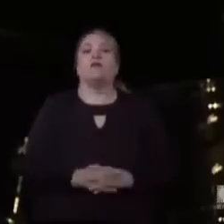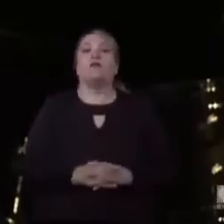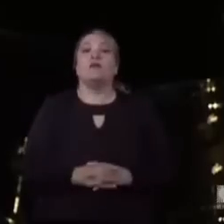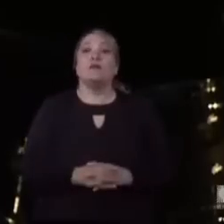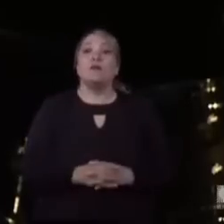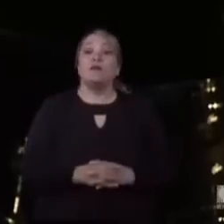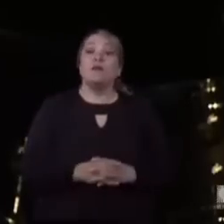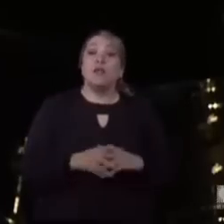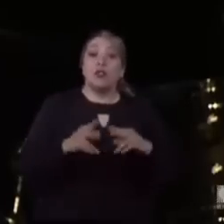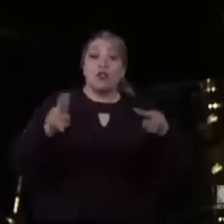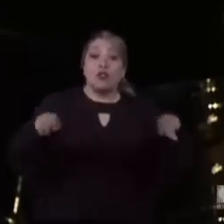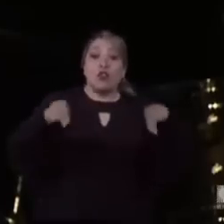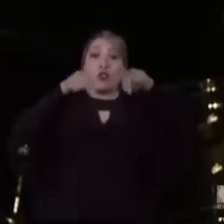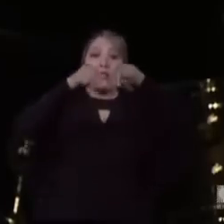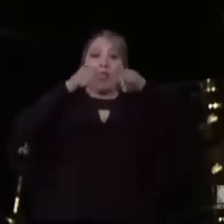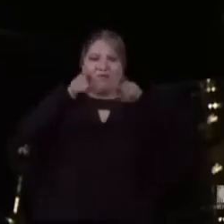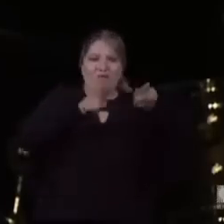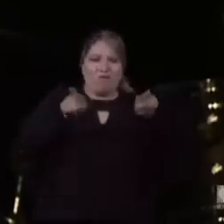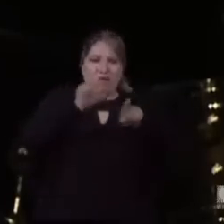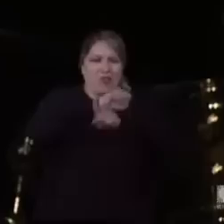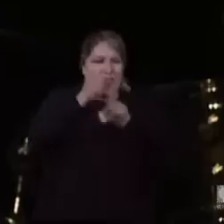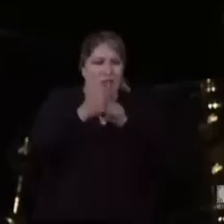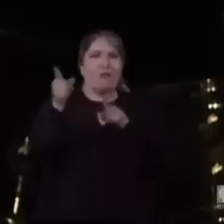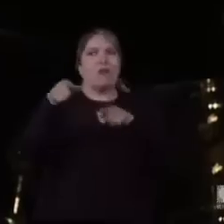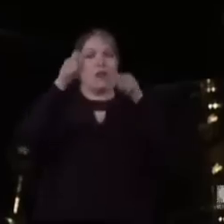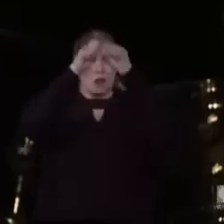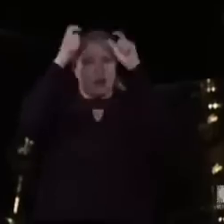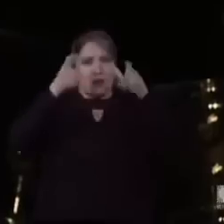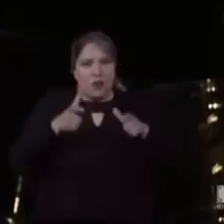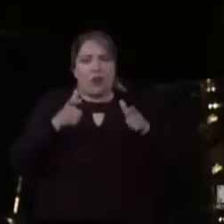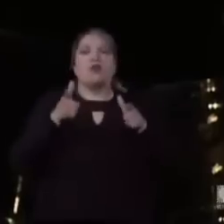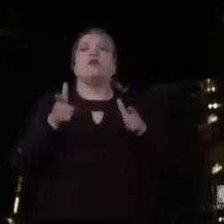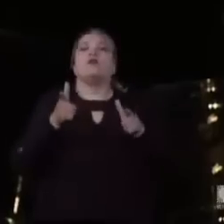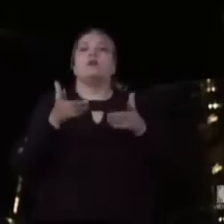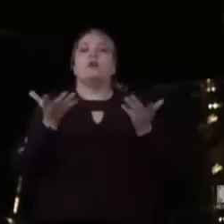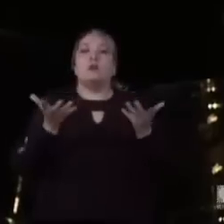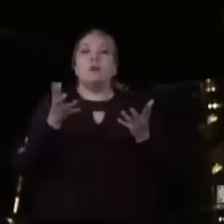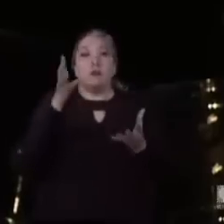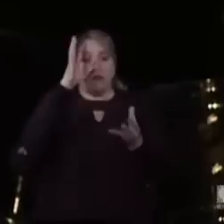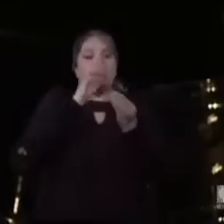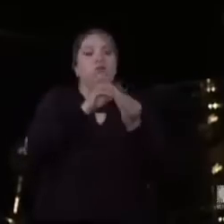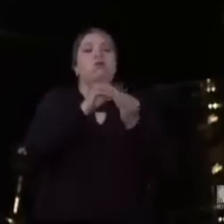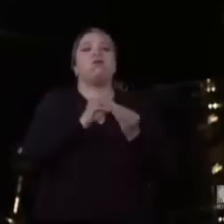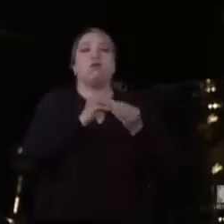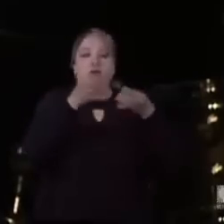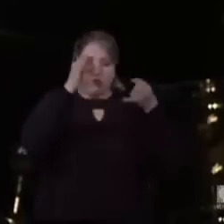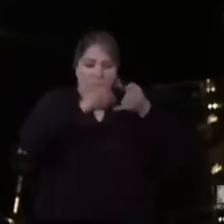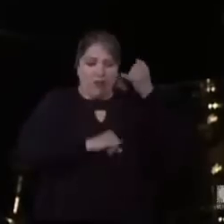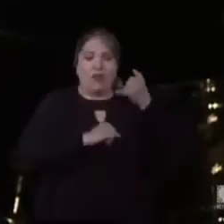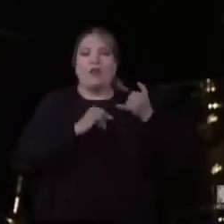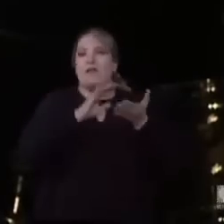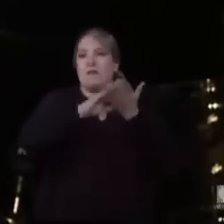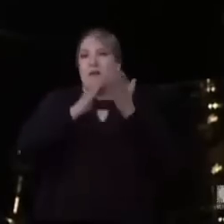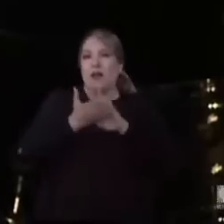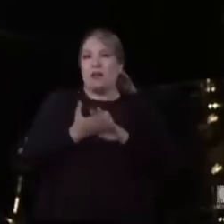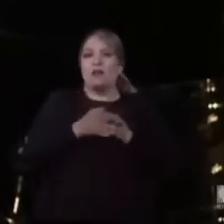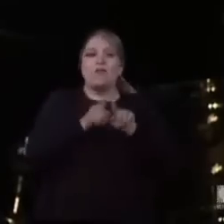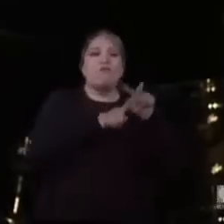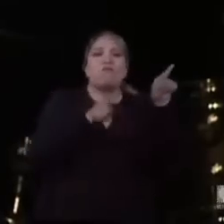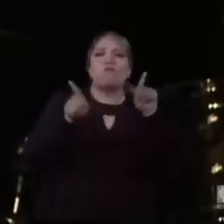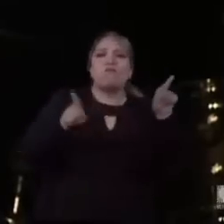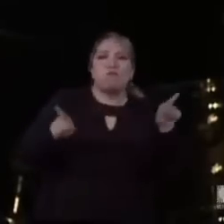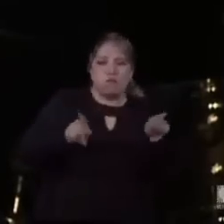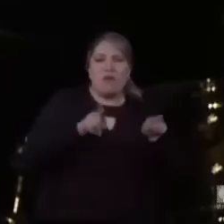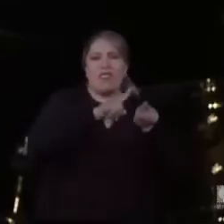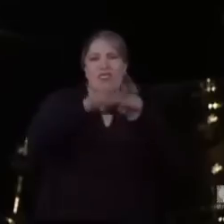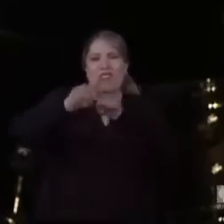A la sociedad y el Estado pedimos implementar de manera integral el acuerdo final de paz, y a las